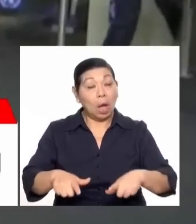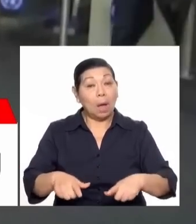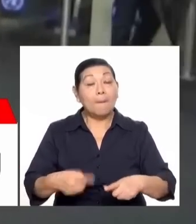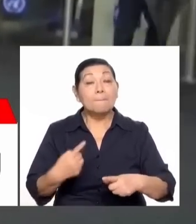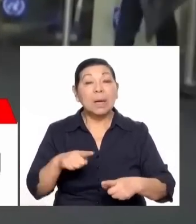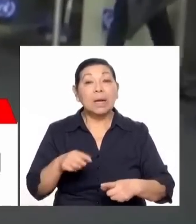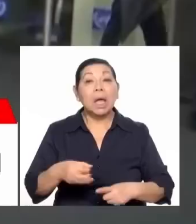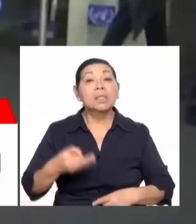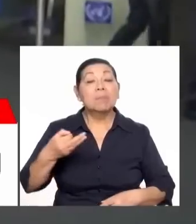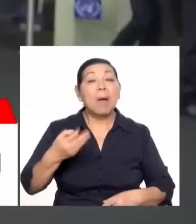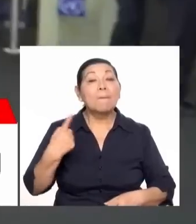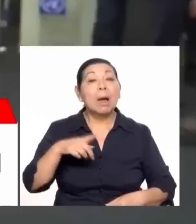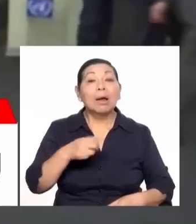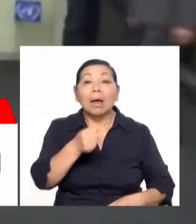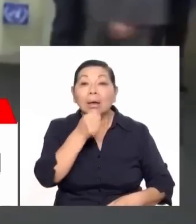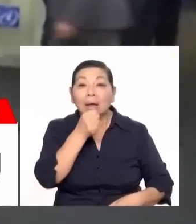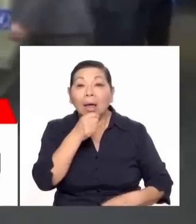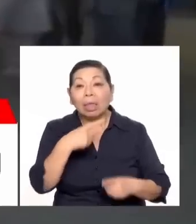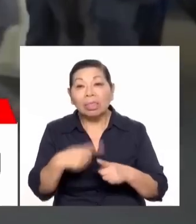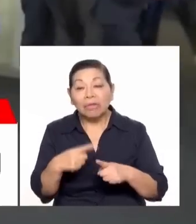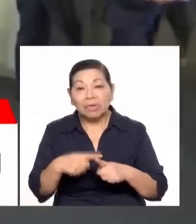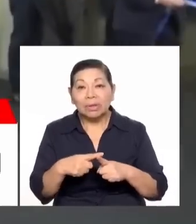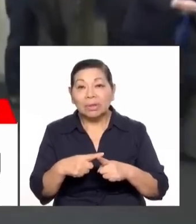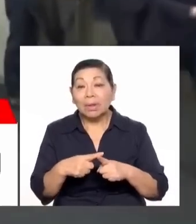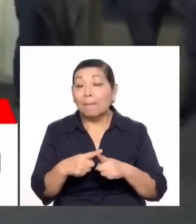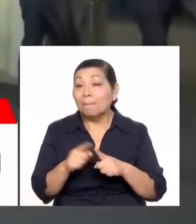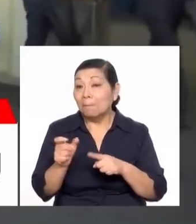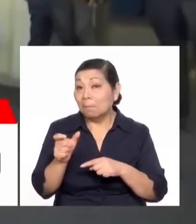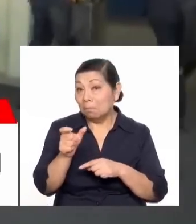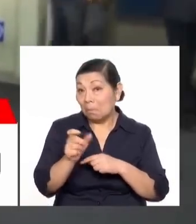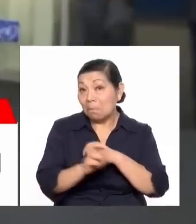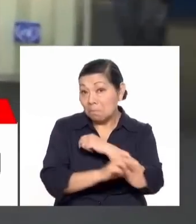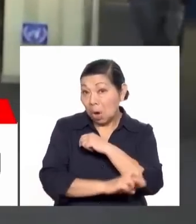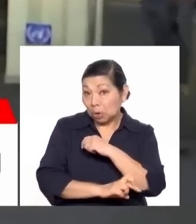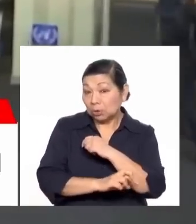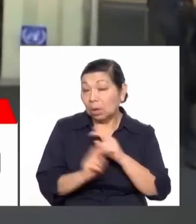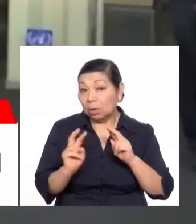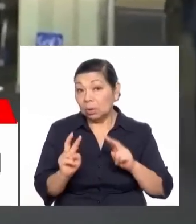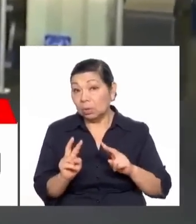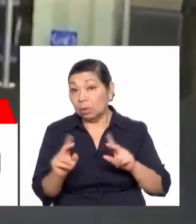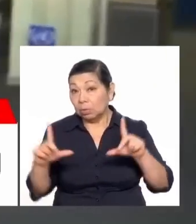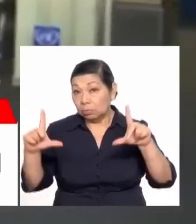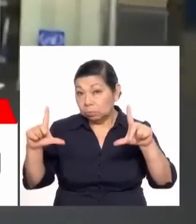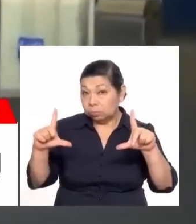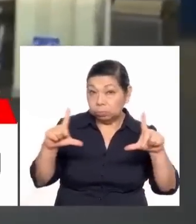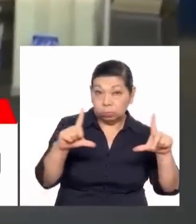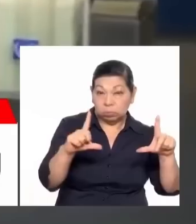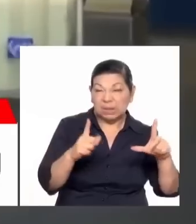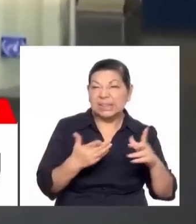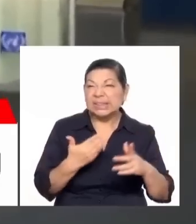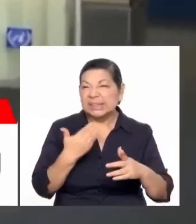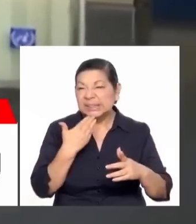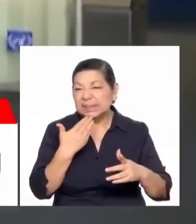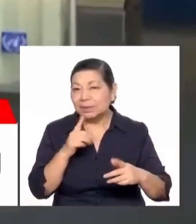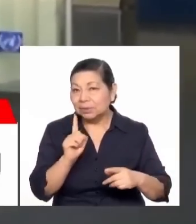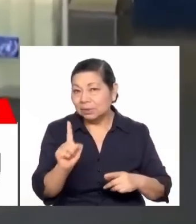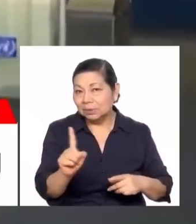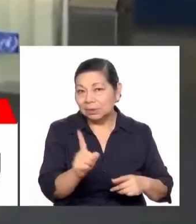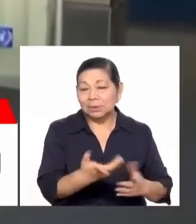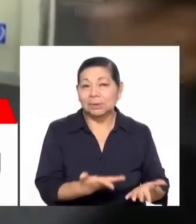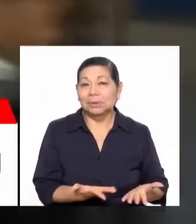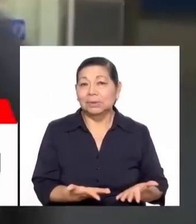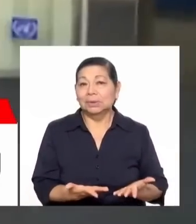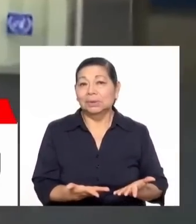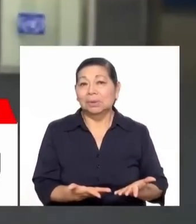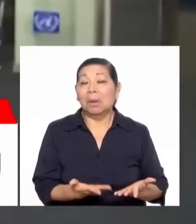donde los periodistas de diferentes partes del mundo van a poder ver a través de los monitores la intervención de sus